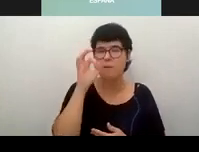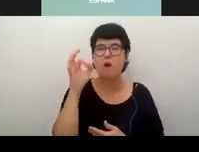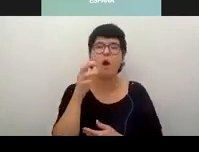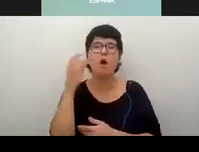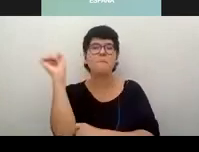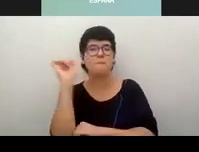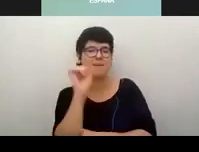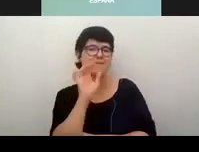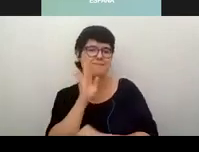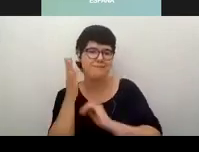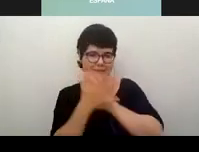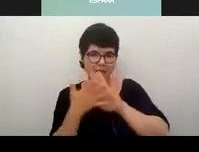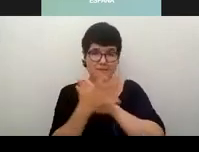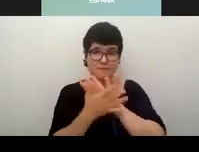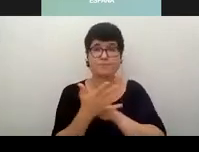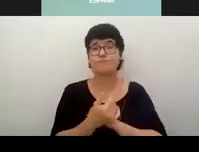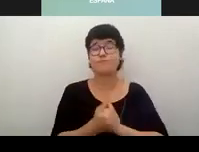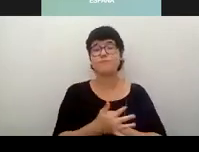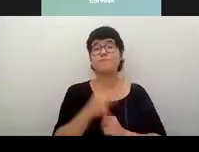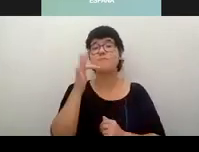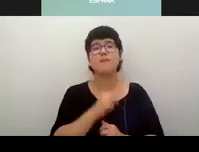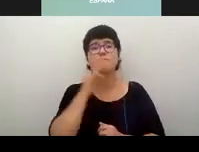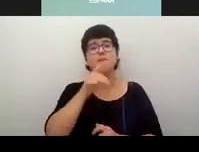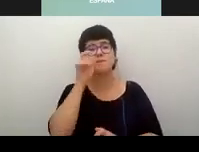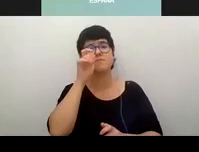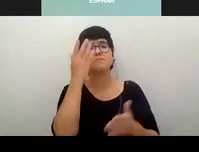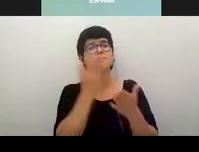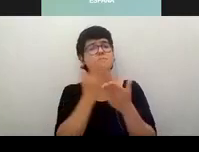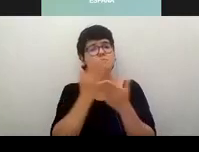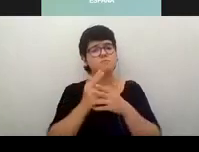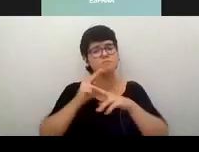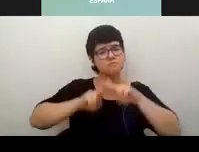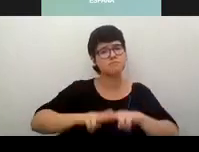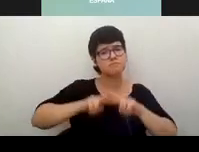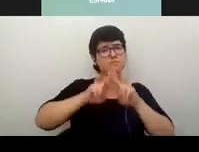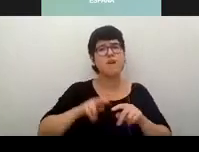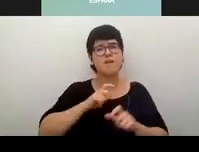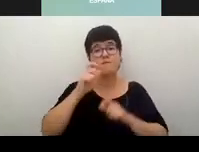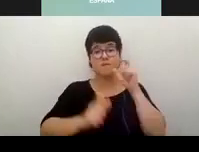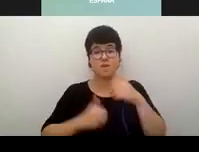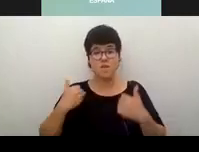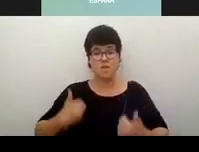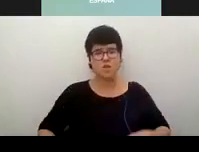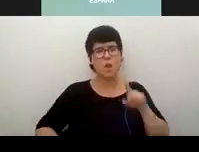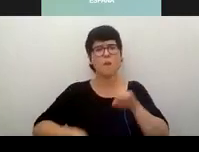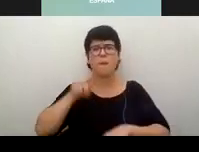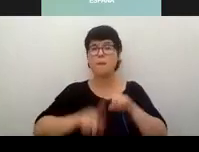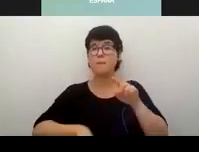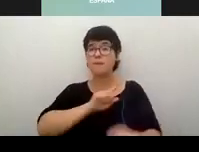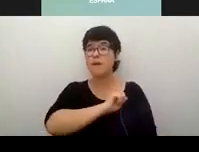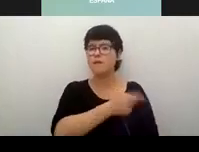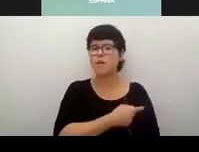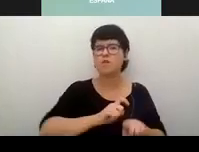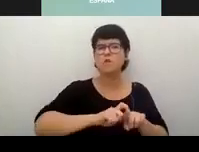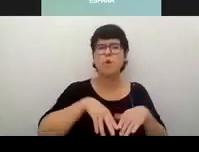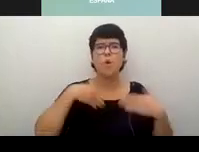Además, los investigadores en este estudio han visto que la microbiota que prolifera varía en función del tipo de ejercicio que practiques. Esto nos da, lo veremos en la siguiente